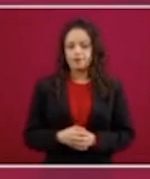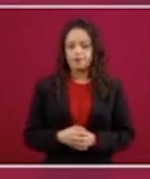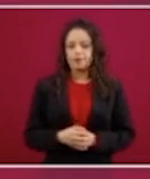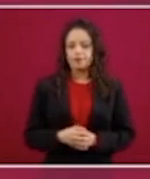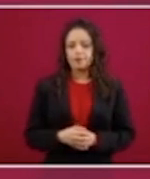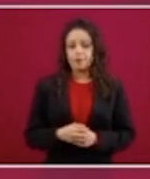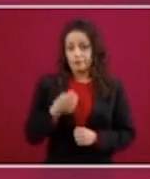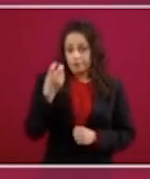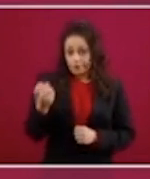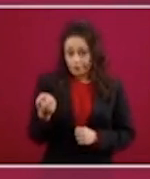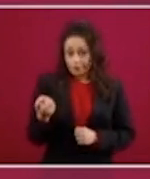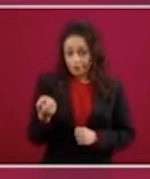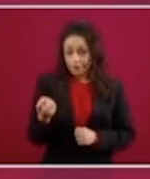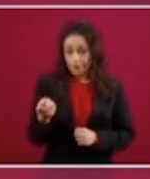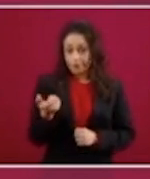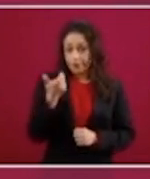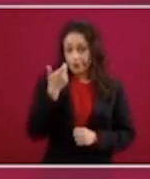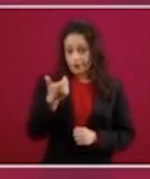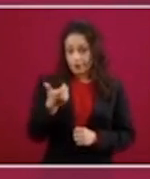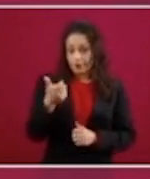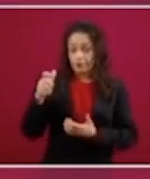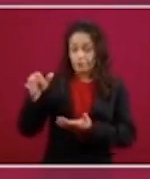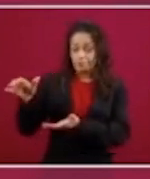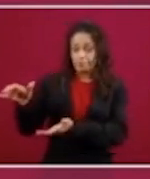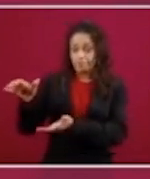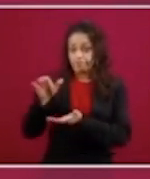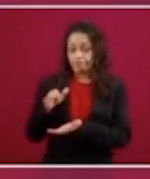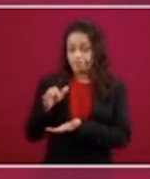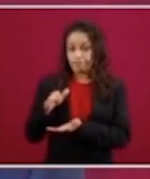implica que esos fondos, en el caso